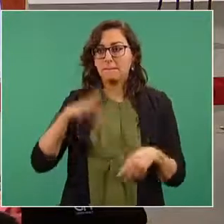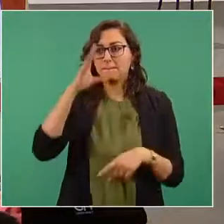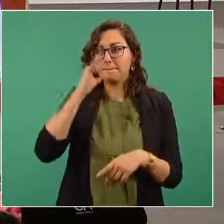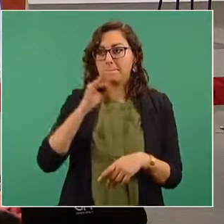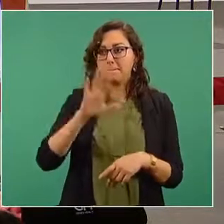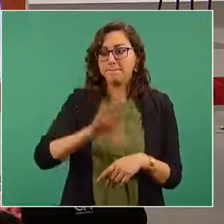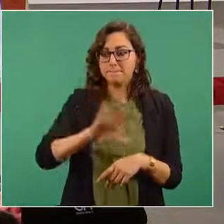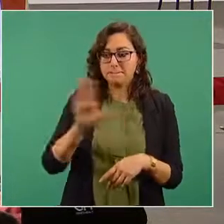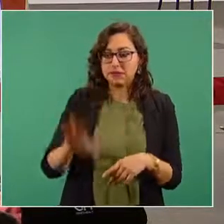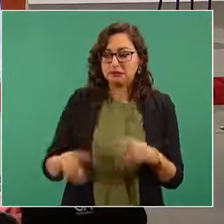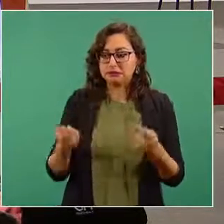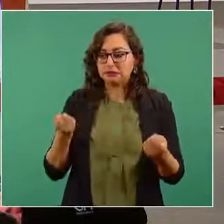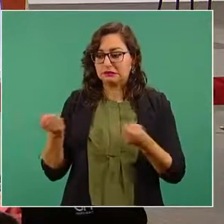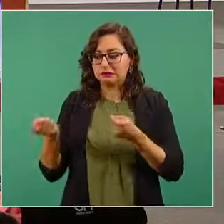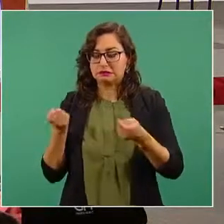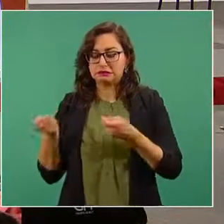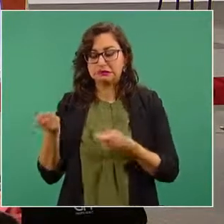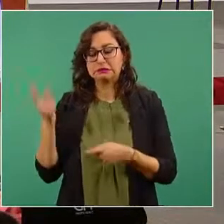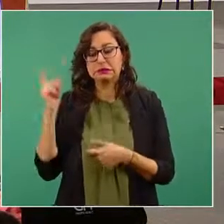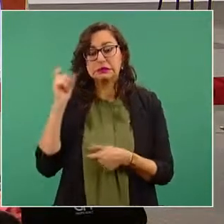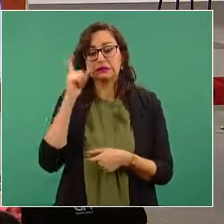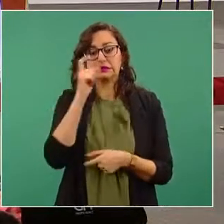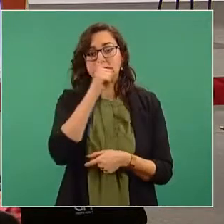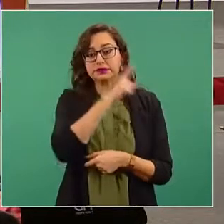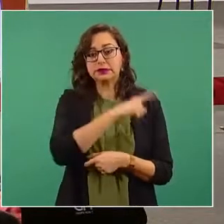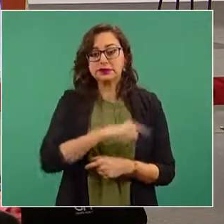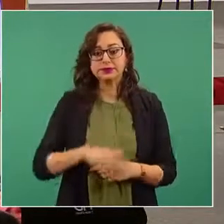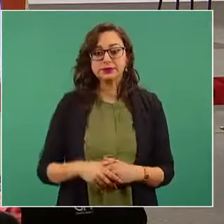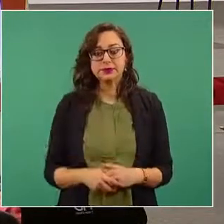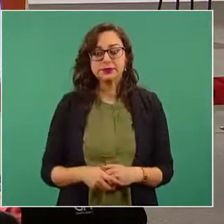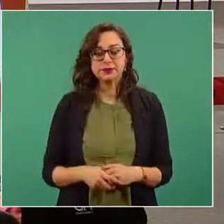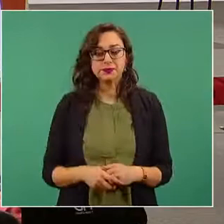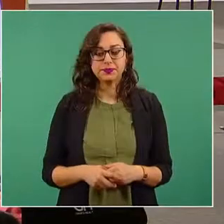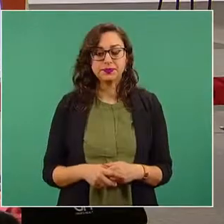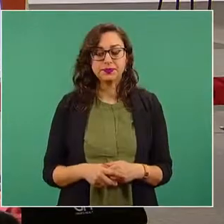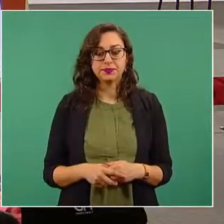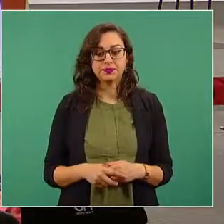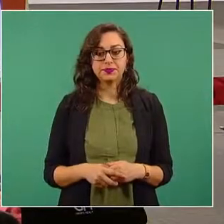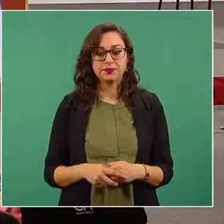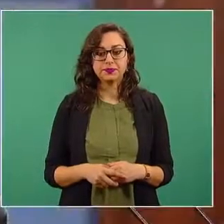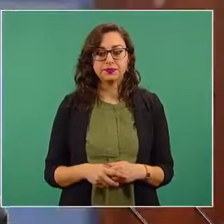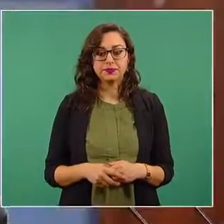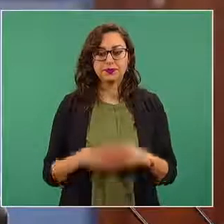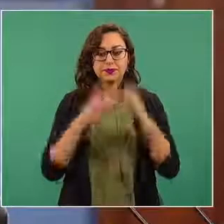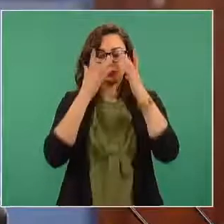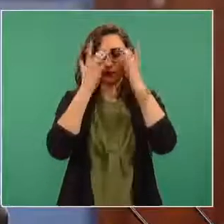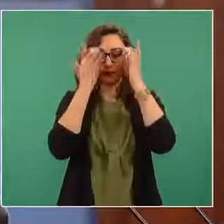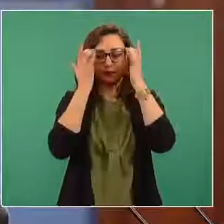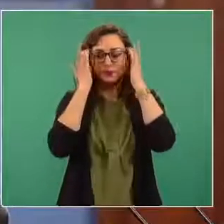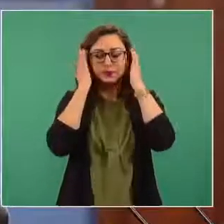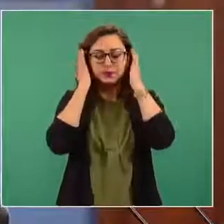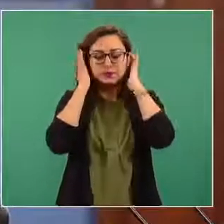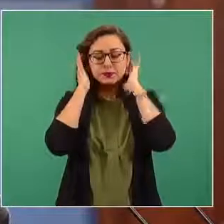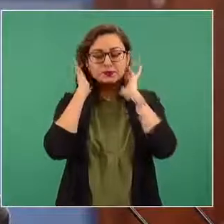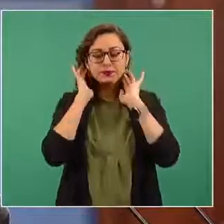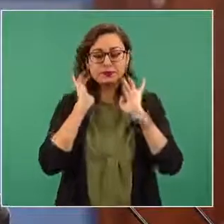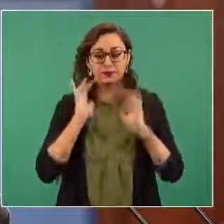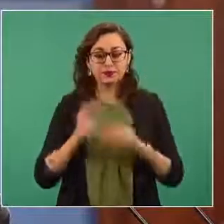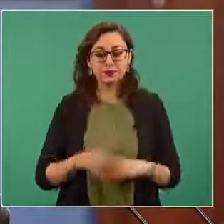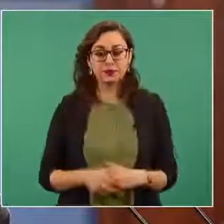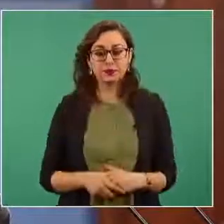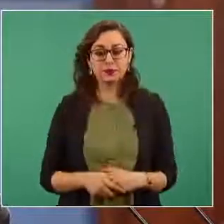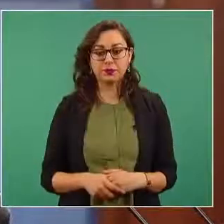en contener casos activos. Sin embargo, hay una tendencia claramente a definir